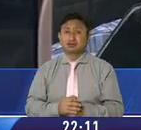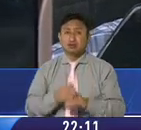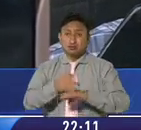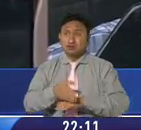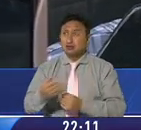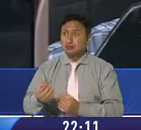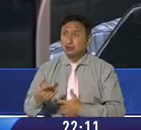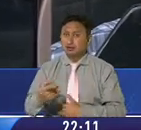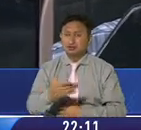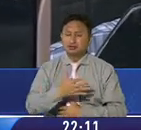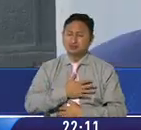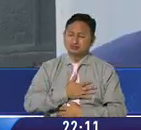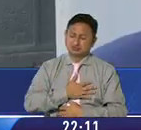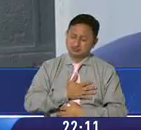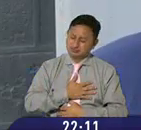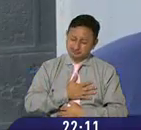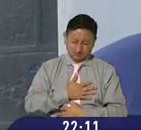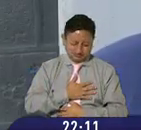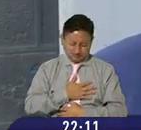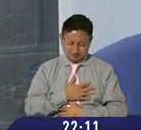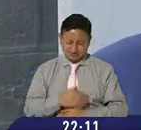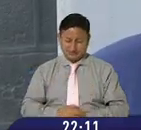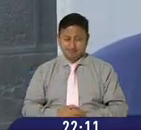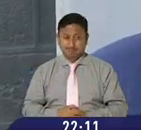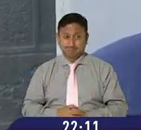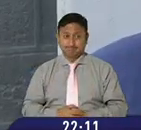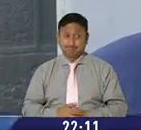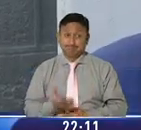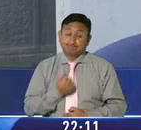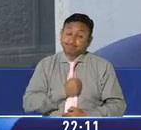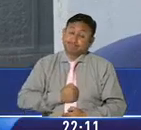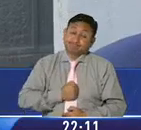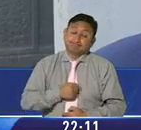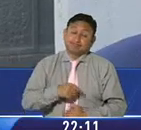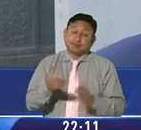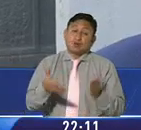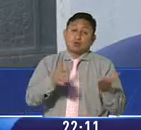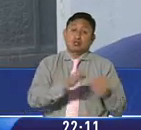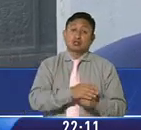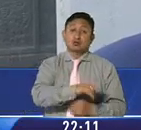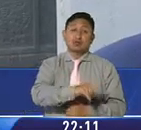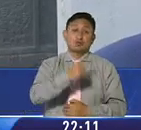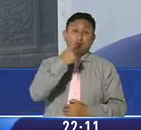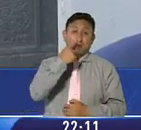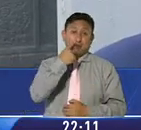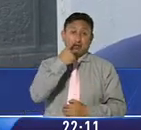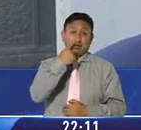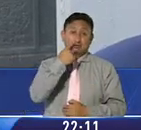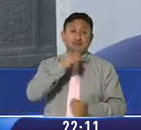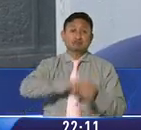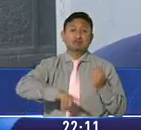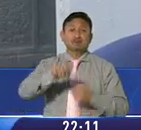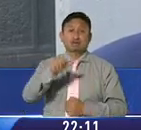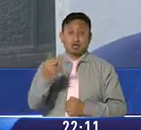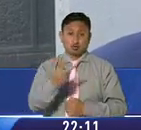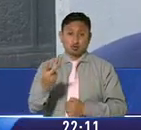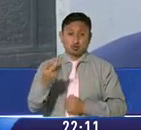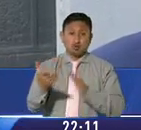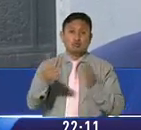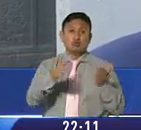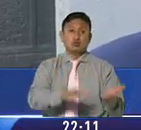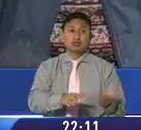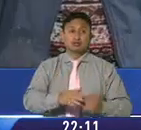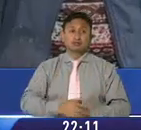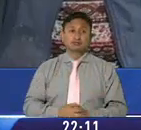tener terrible noticia. Lamentable decirlo también que fallece el padre y la hija en este mismo accidente de